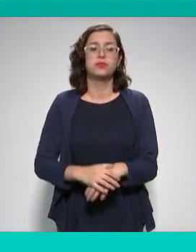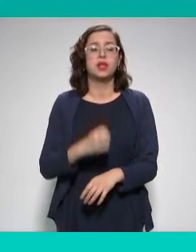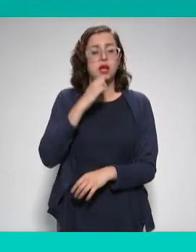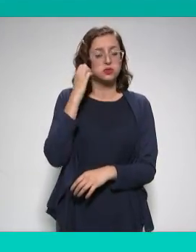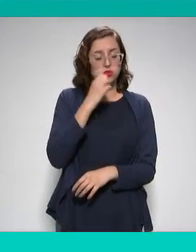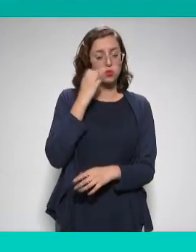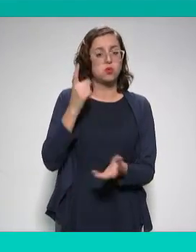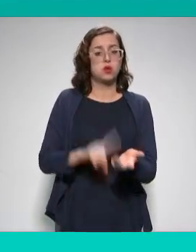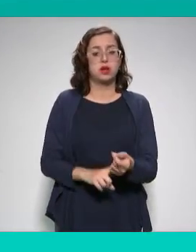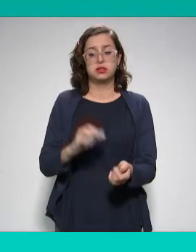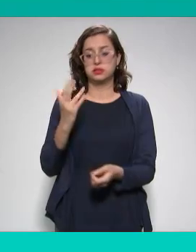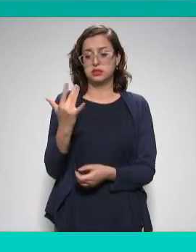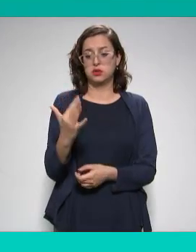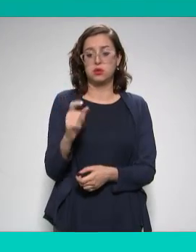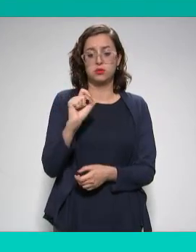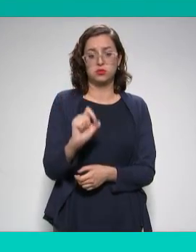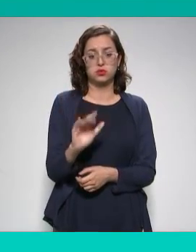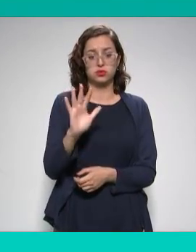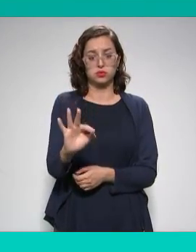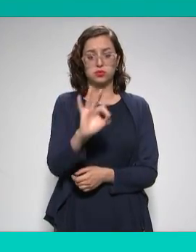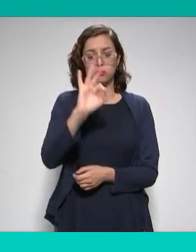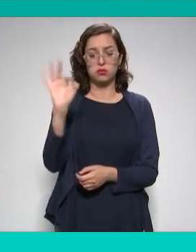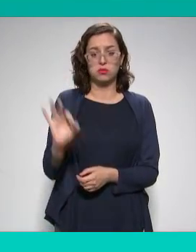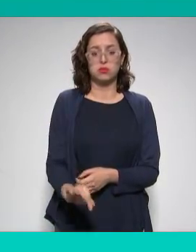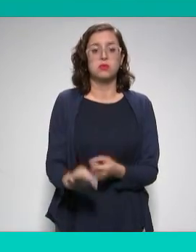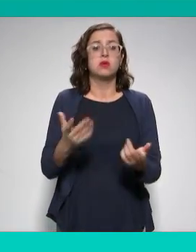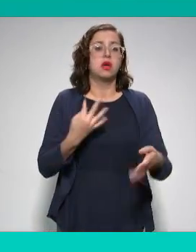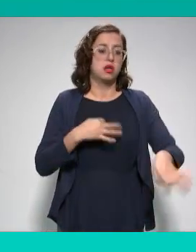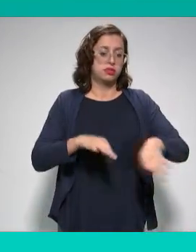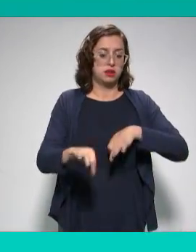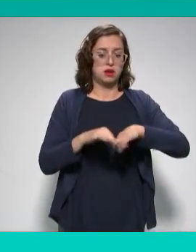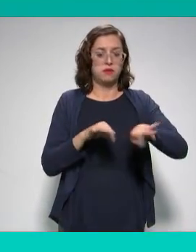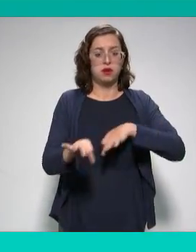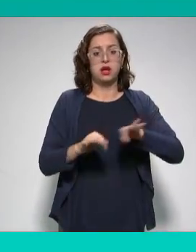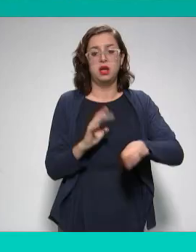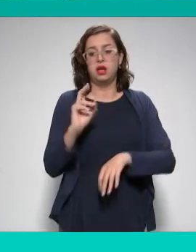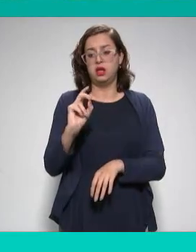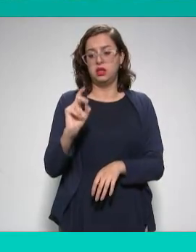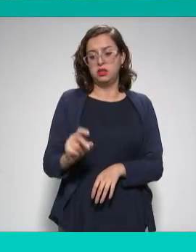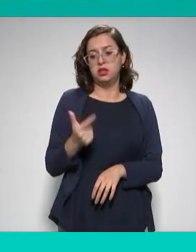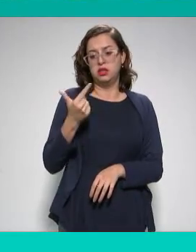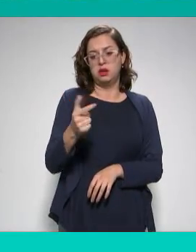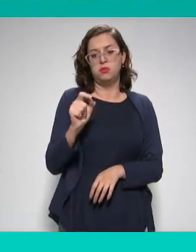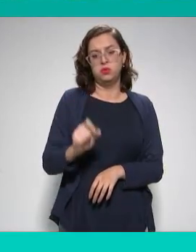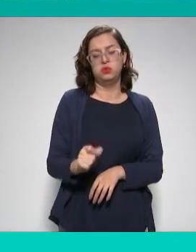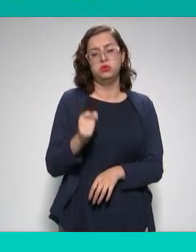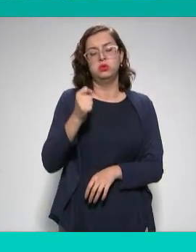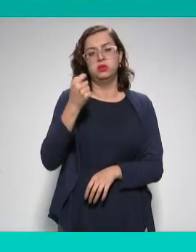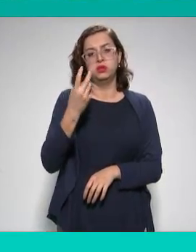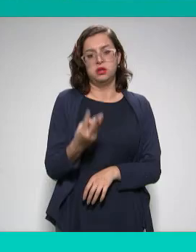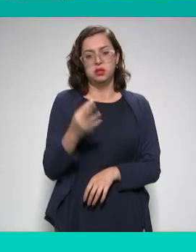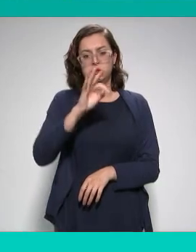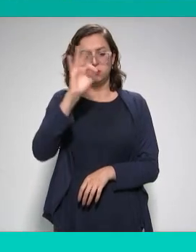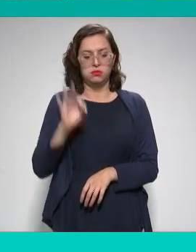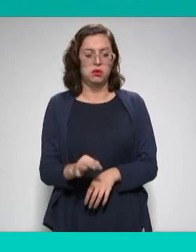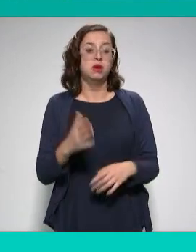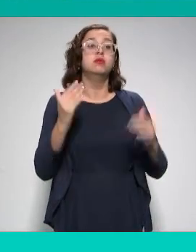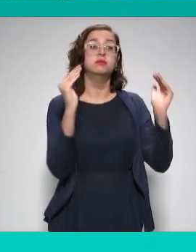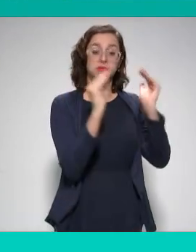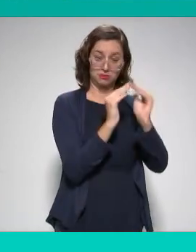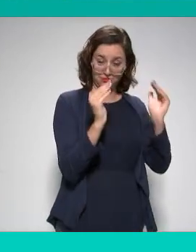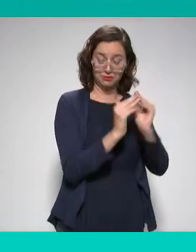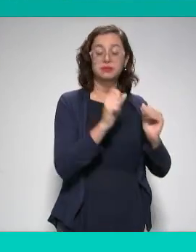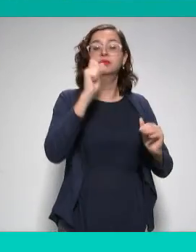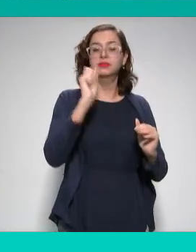la escuela el 50.5 por ciento en el trabajo el 37.3 por ciento y en su propia